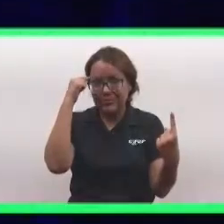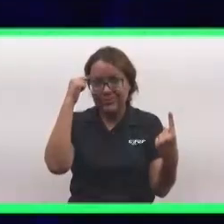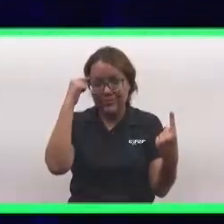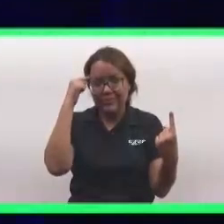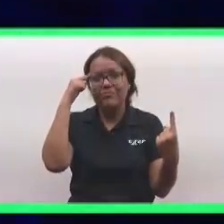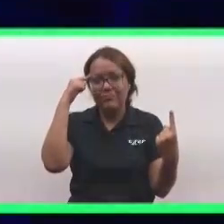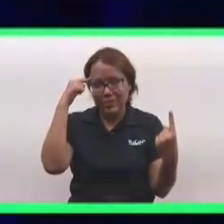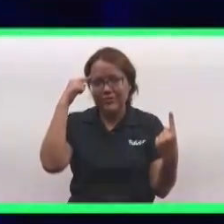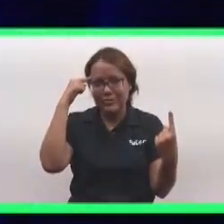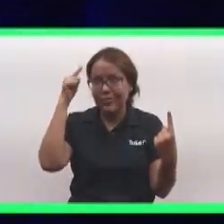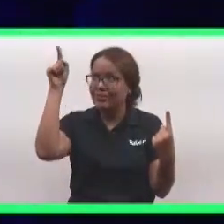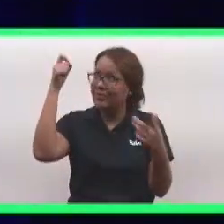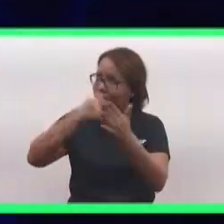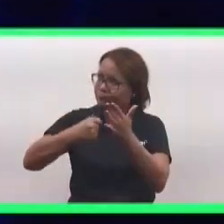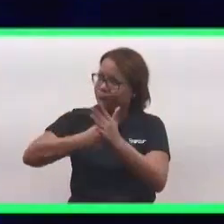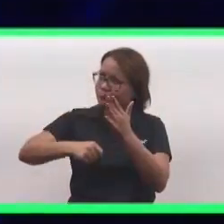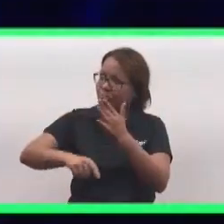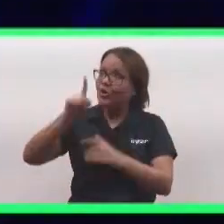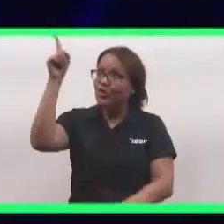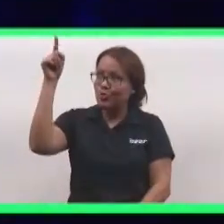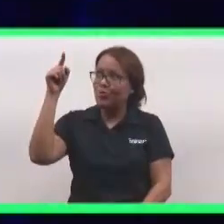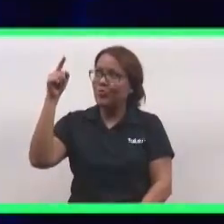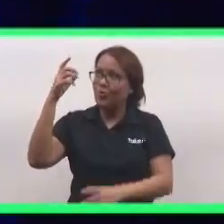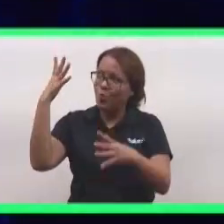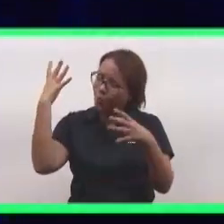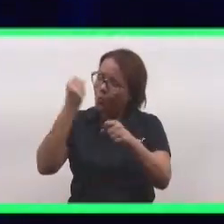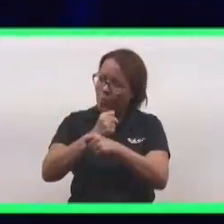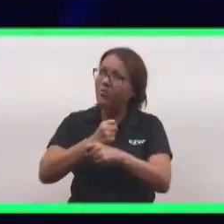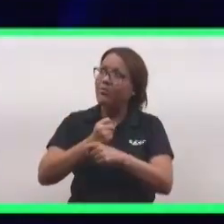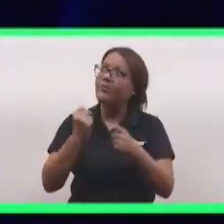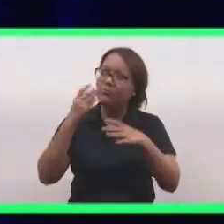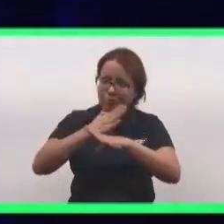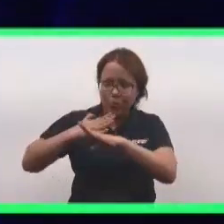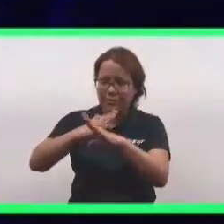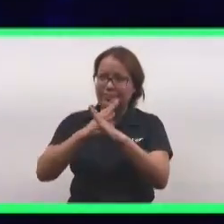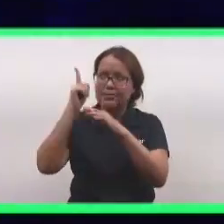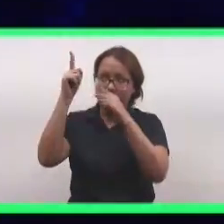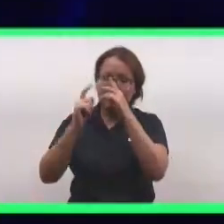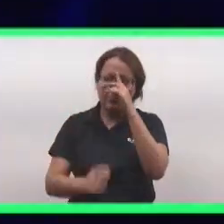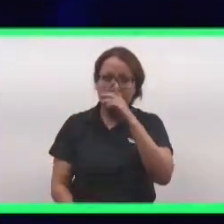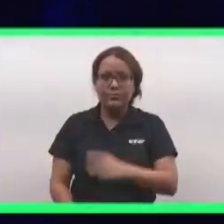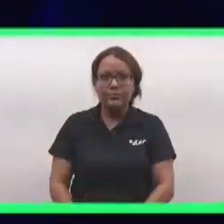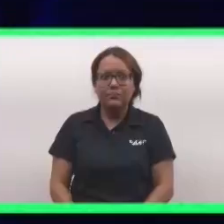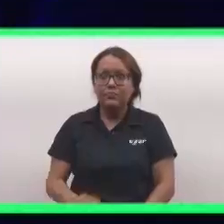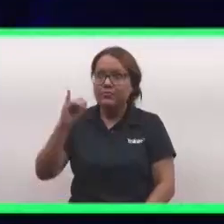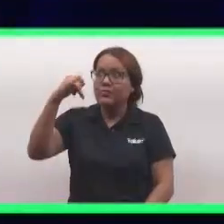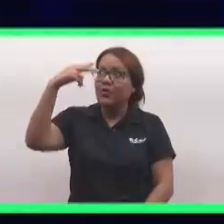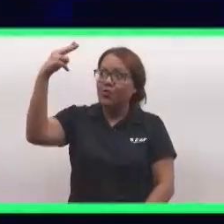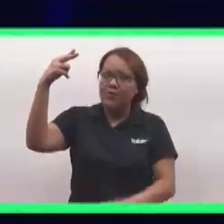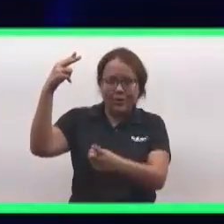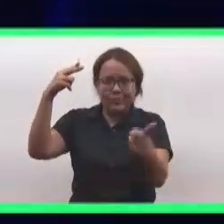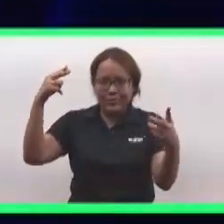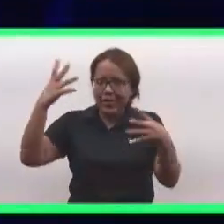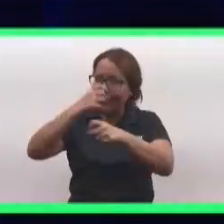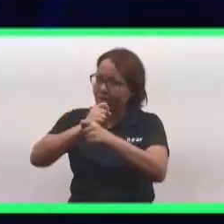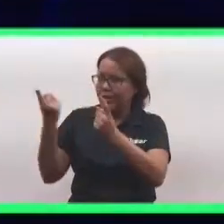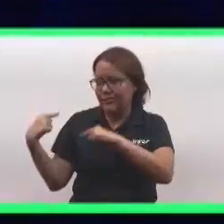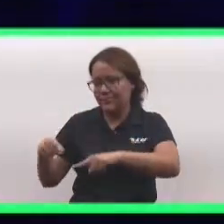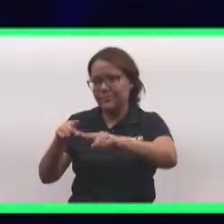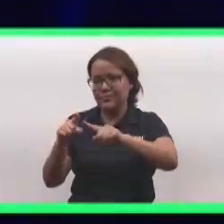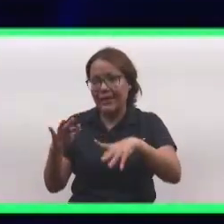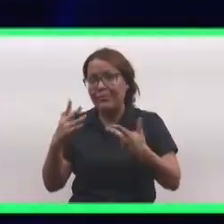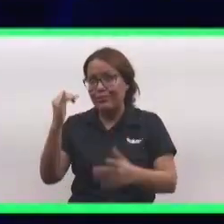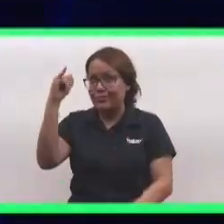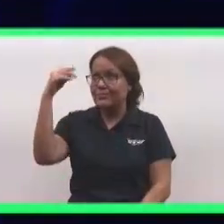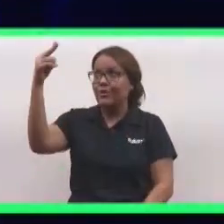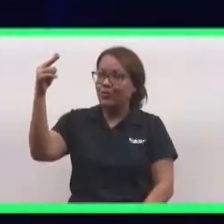en ti persevera, porque en ti ha confiado. Confiad en Jehová perpetuamente, porque